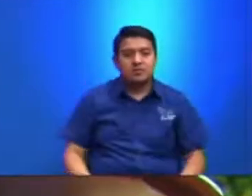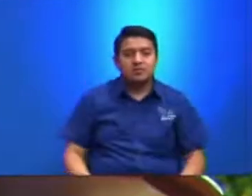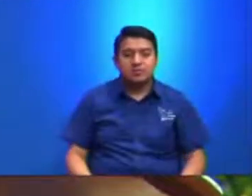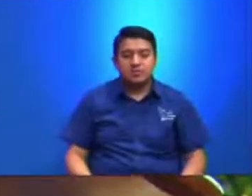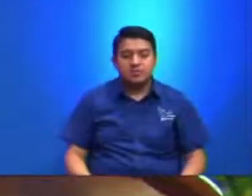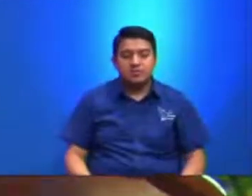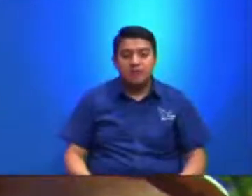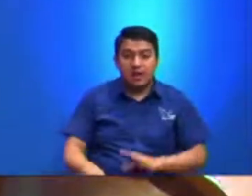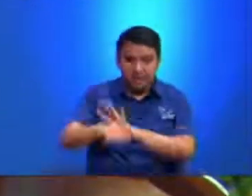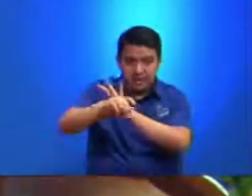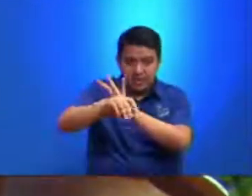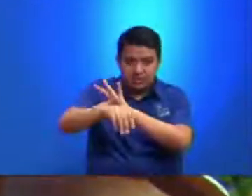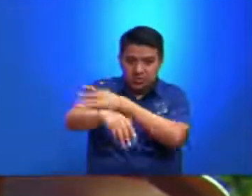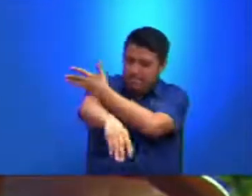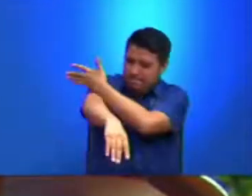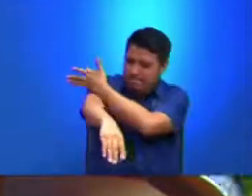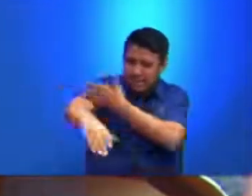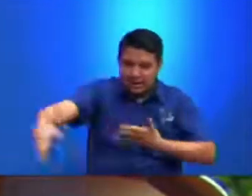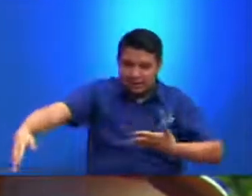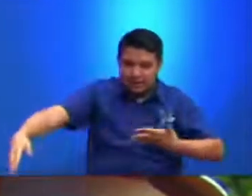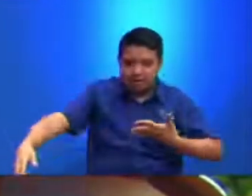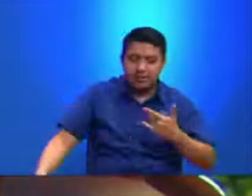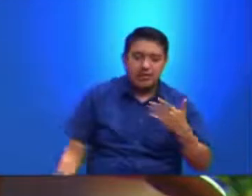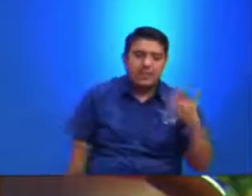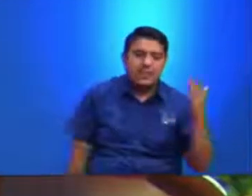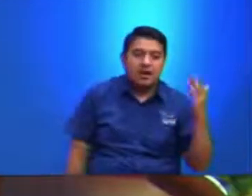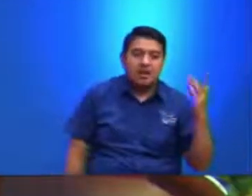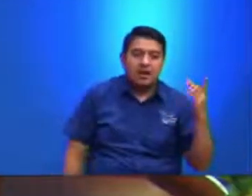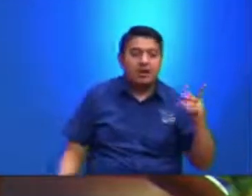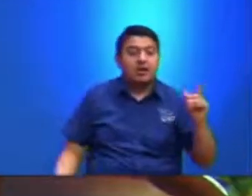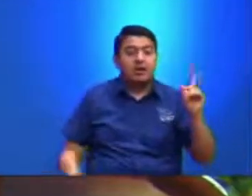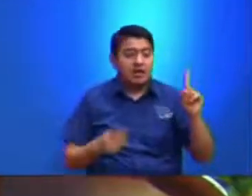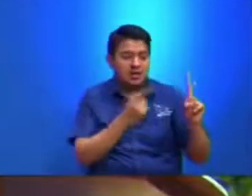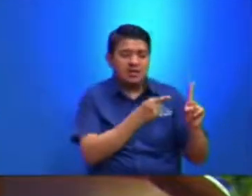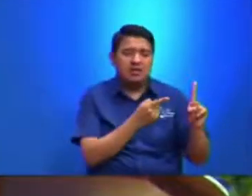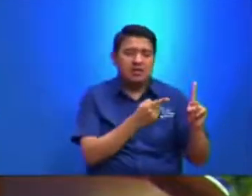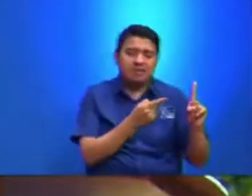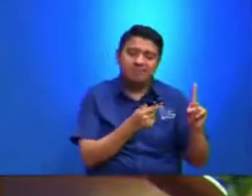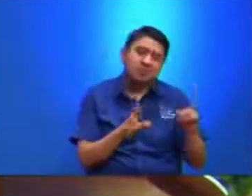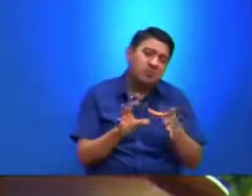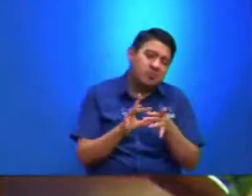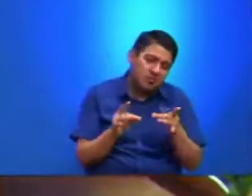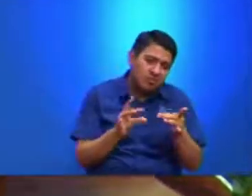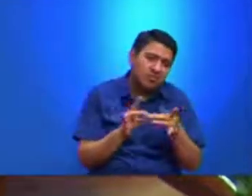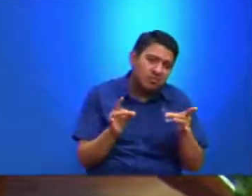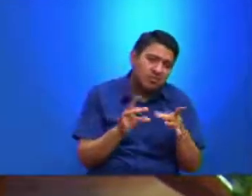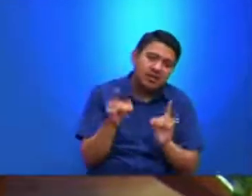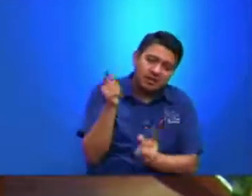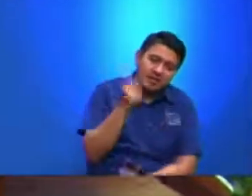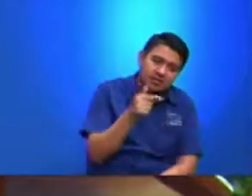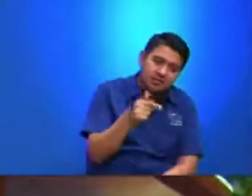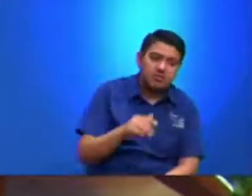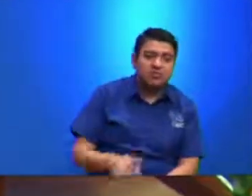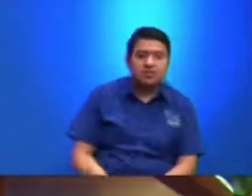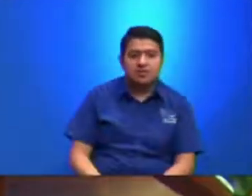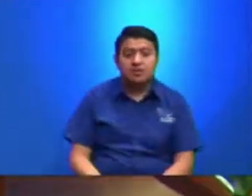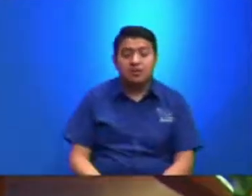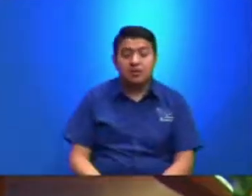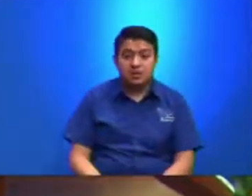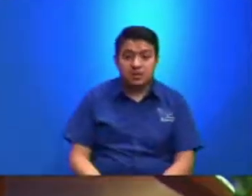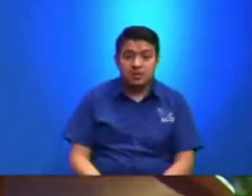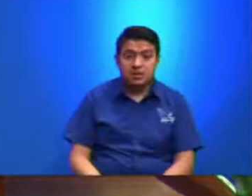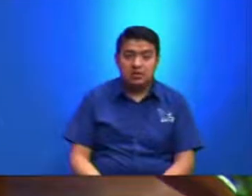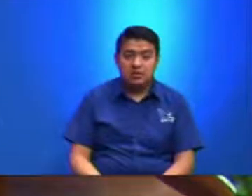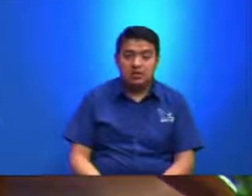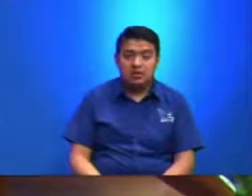como diciéndole: ah, vos ya no saliste de eso, hombre, ya. Cambia. ¿Qué va a cambiar? ¿De brazo o qué? Yo tuve una gran